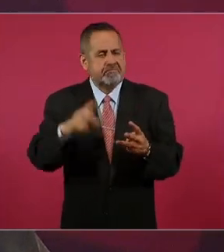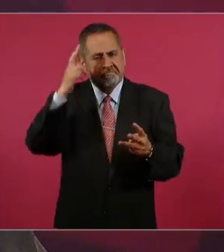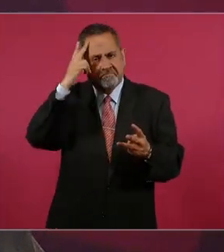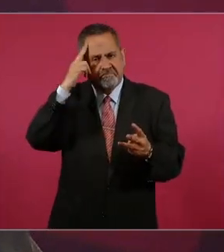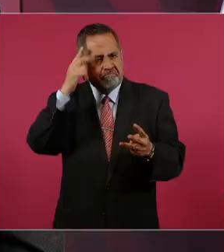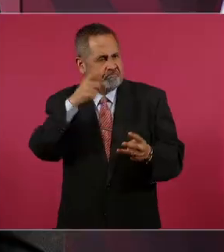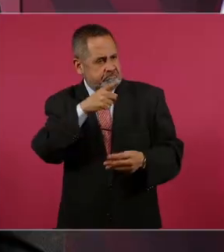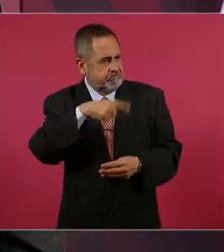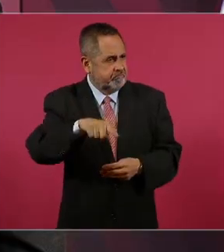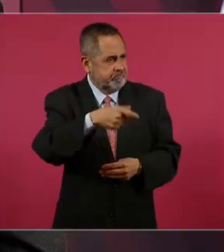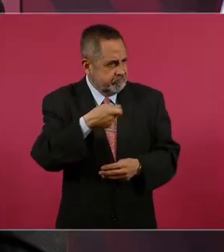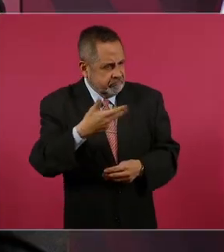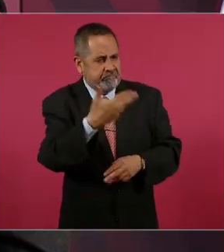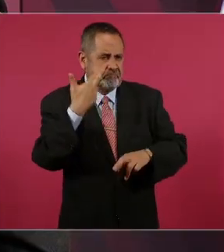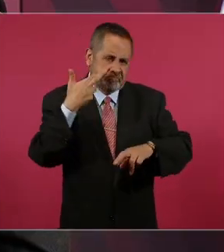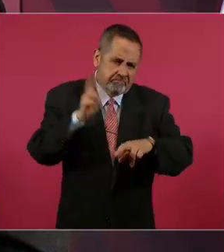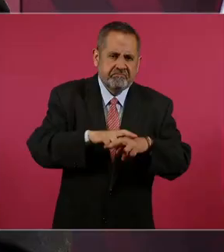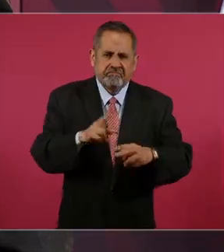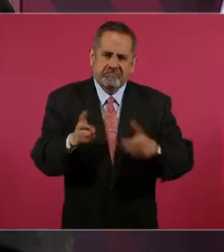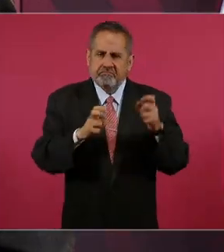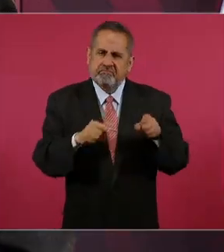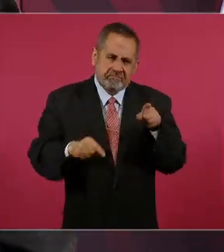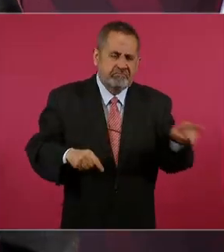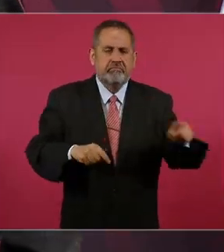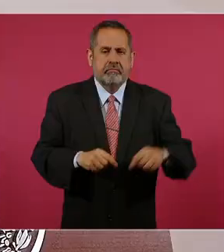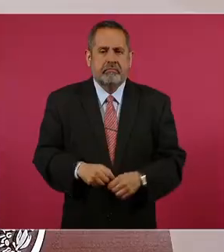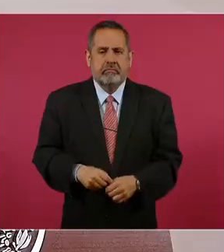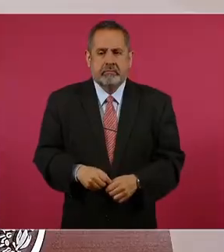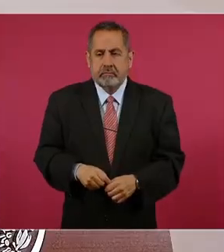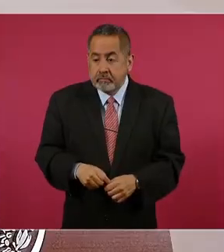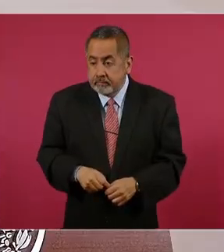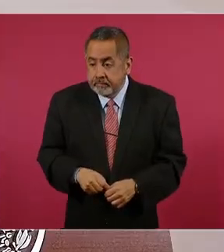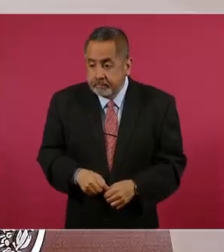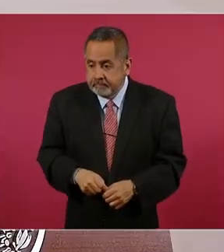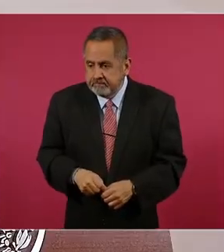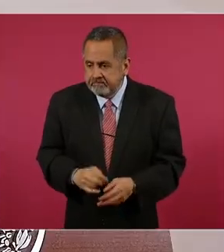Díaz. Y ahí se acabó el juicio.